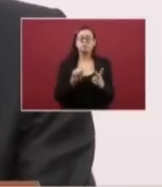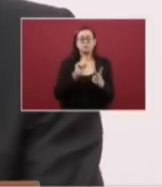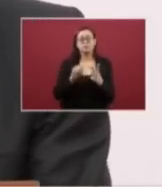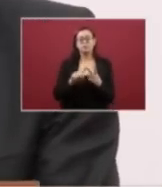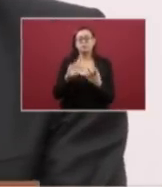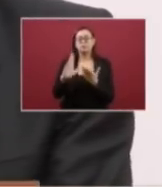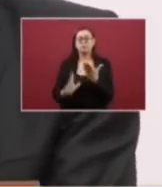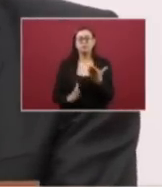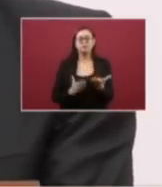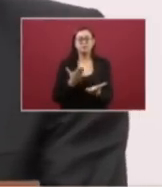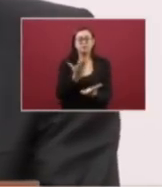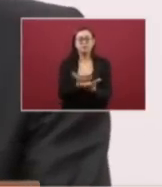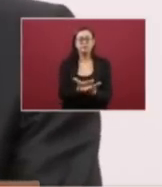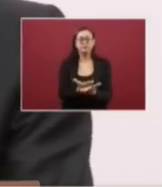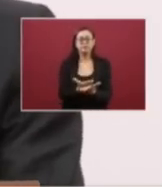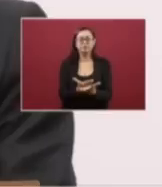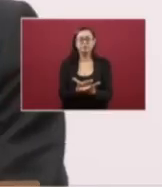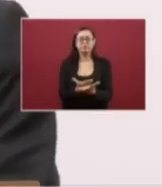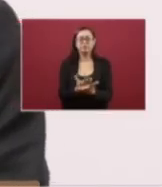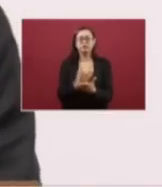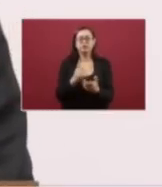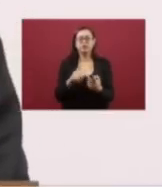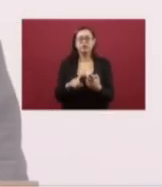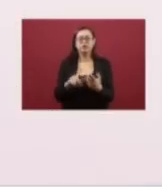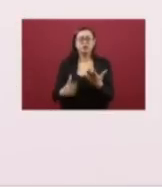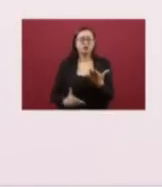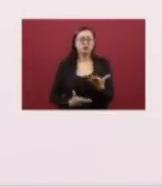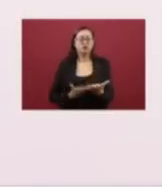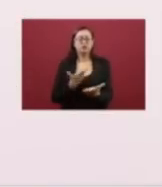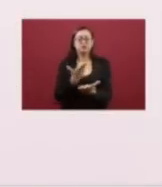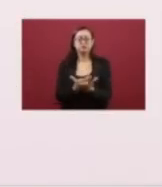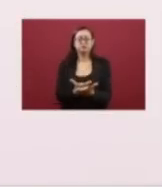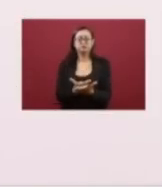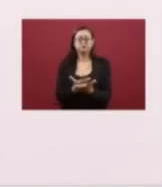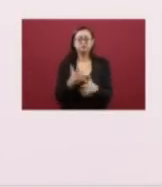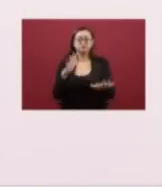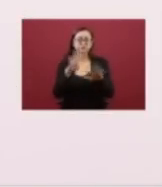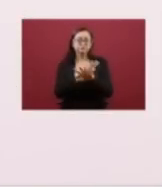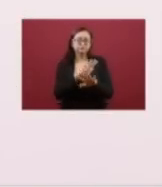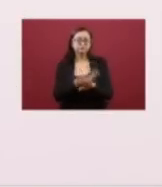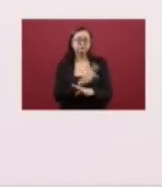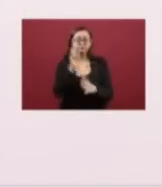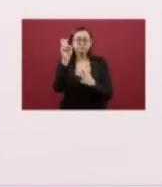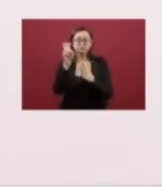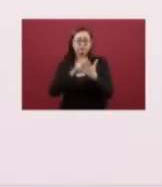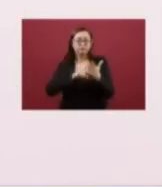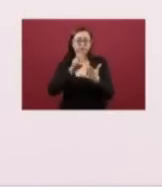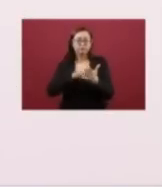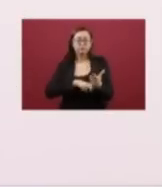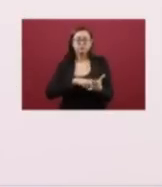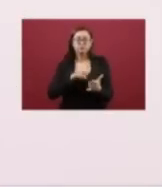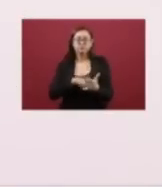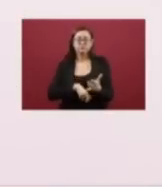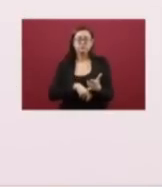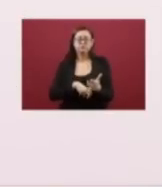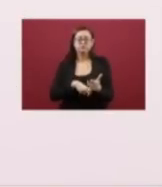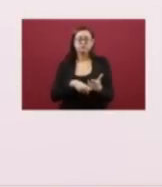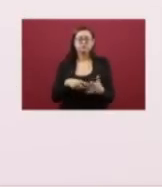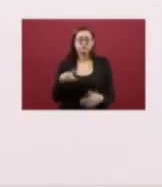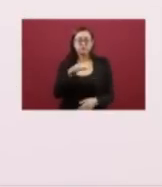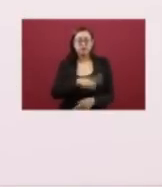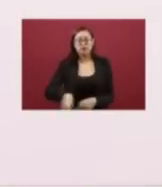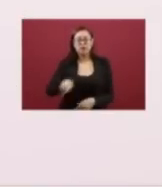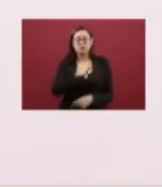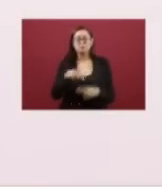empieza un declive a bajar. Y en ese momento él cambia la agenda y fíjate nada más por algo que a lo mejor tú